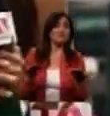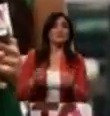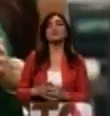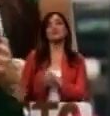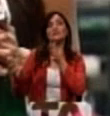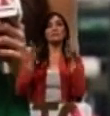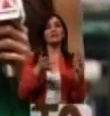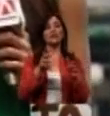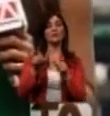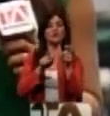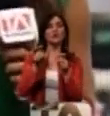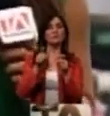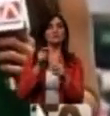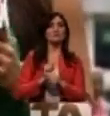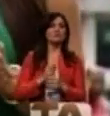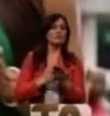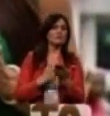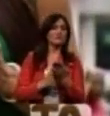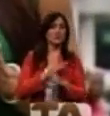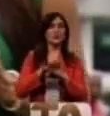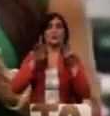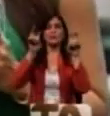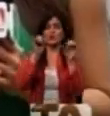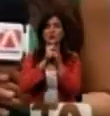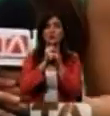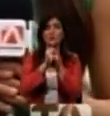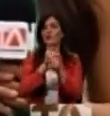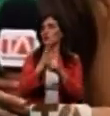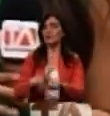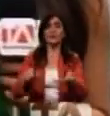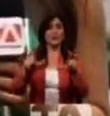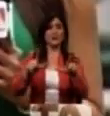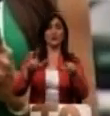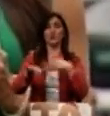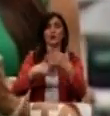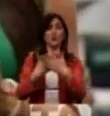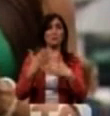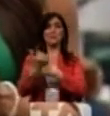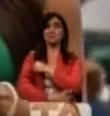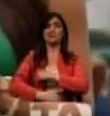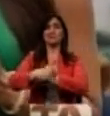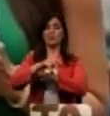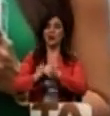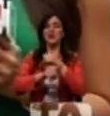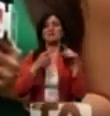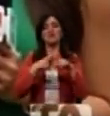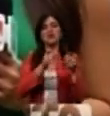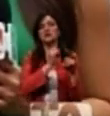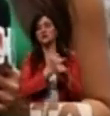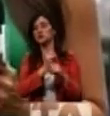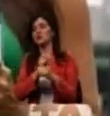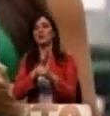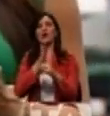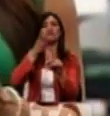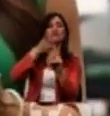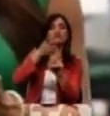coinciden analistas, aún no se puede hablar de una verdadera institucionalización en el país. Dicen que justamente ese es el